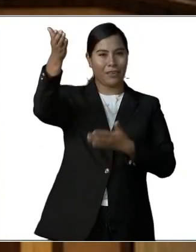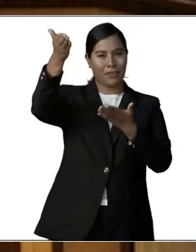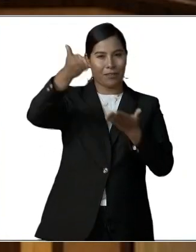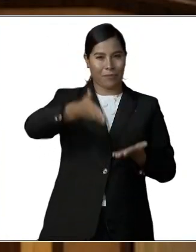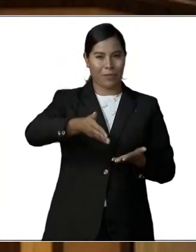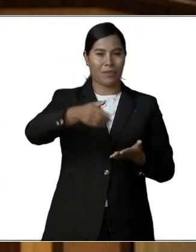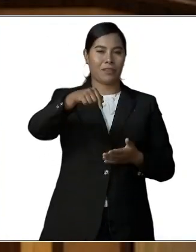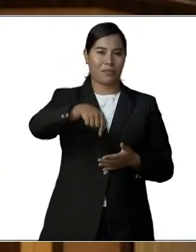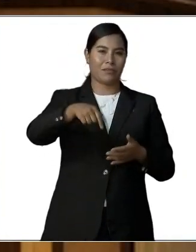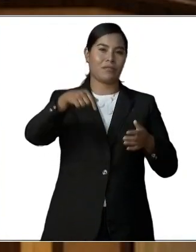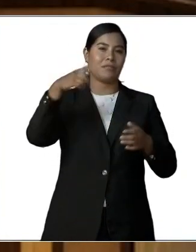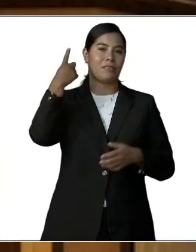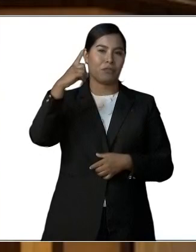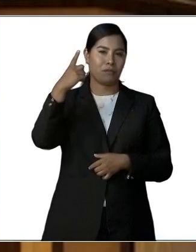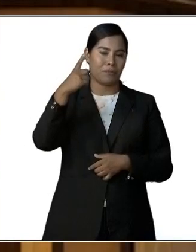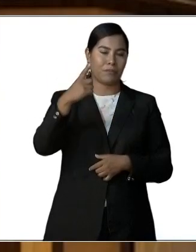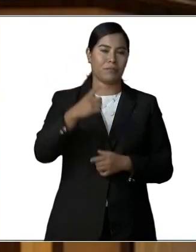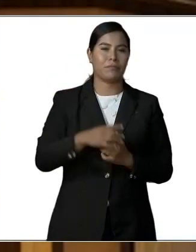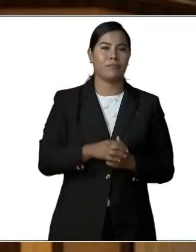desde Hermosillo.